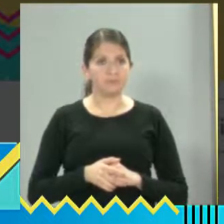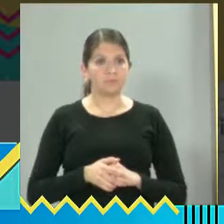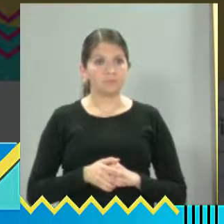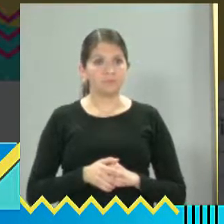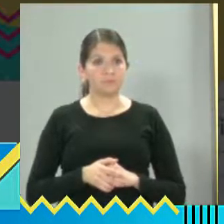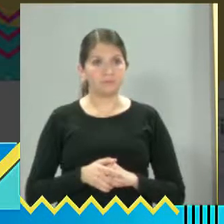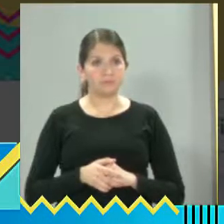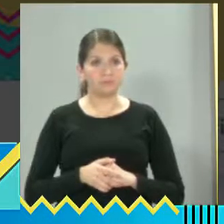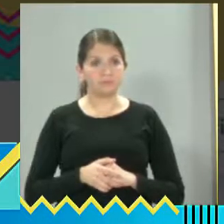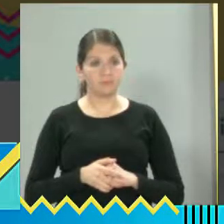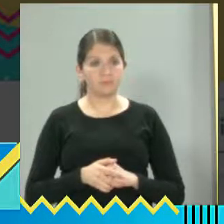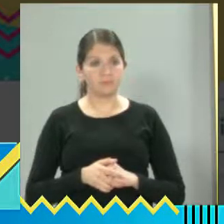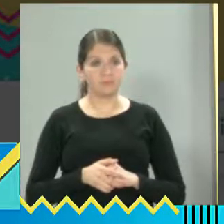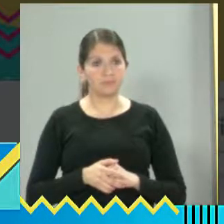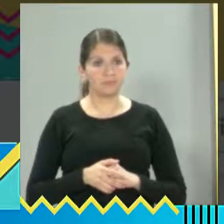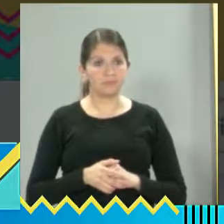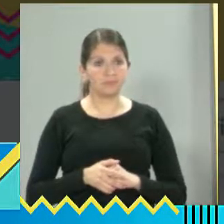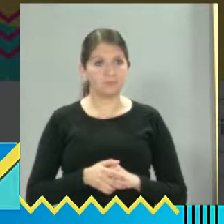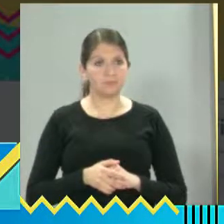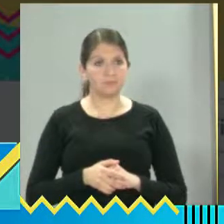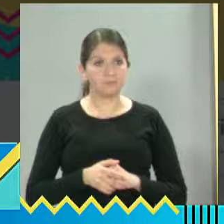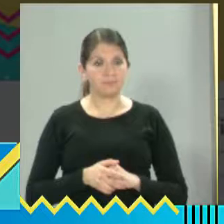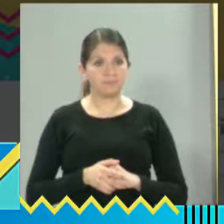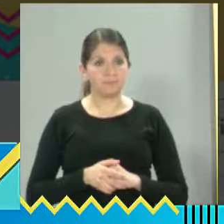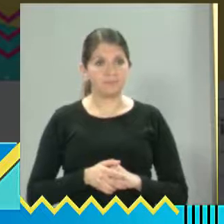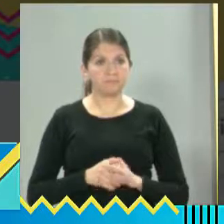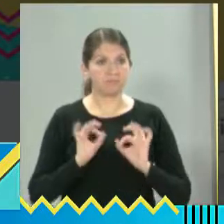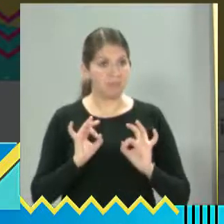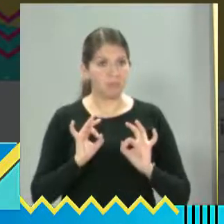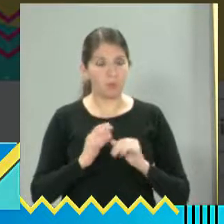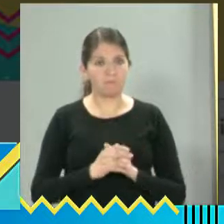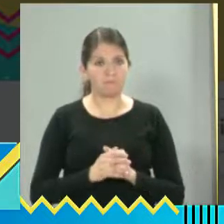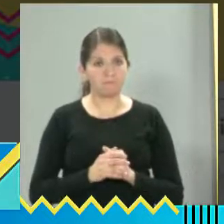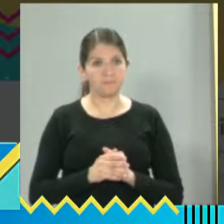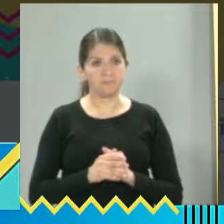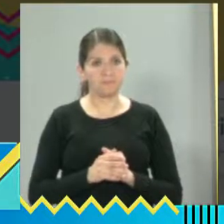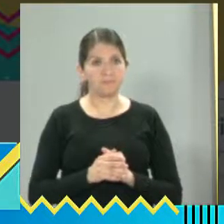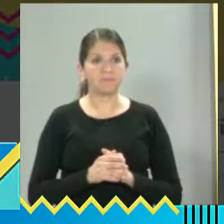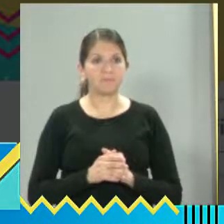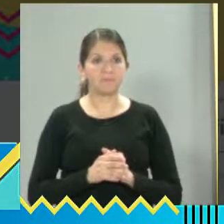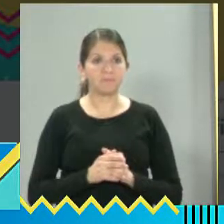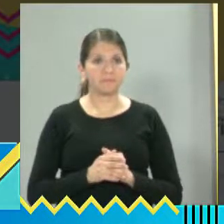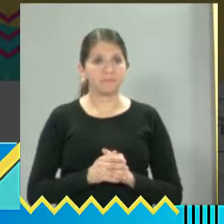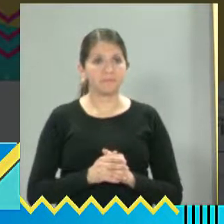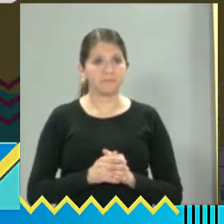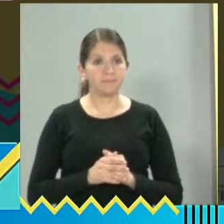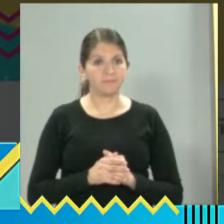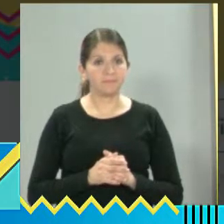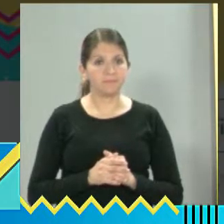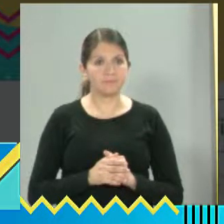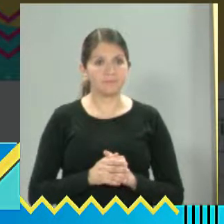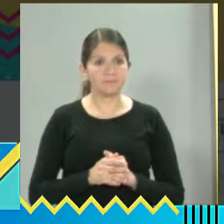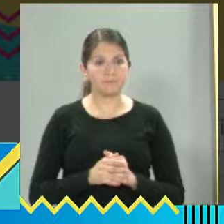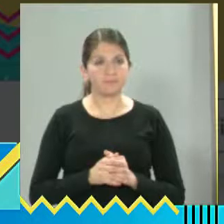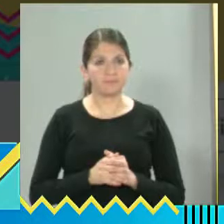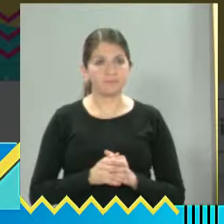si... Y mediar entre la razón y la emoción. Y ahora sí, ya queda entonces el tuit. Finalmente se tuitea y